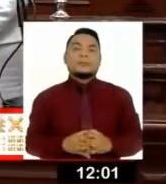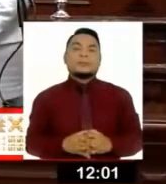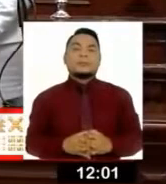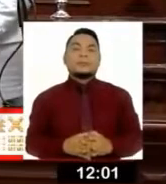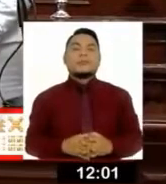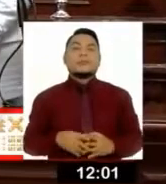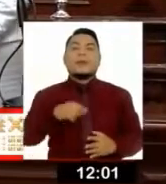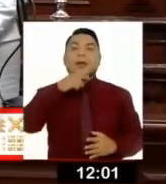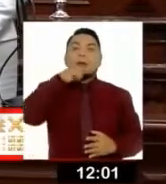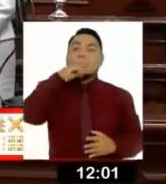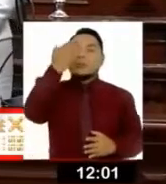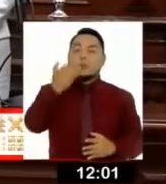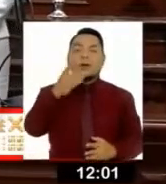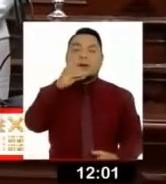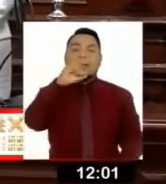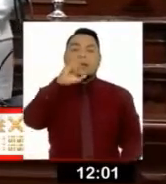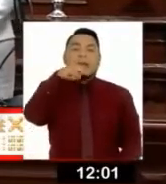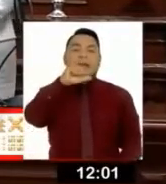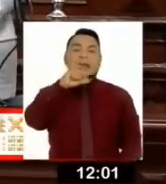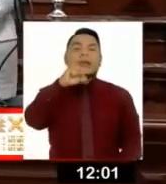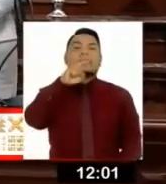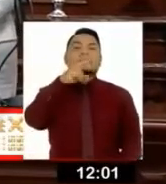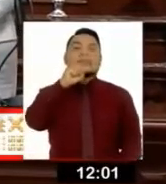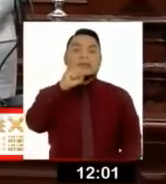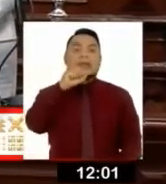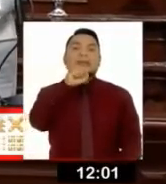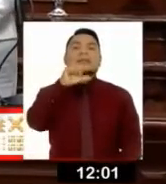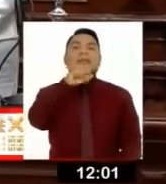Señora Dina Ercilia Boluarte Segarra,